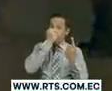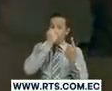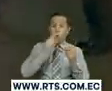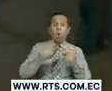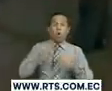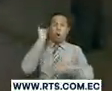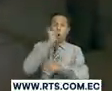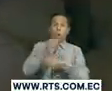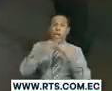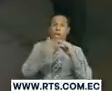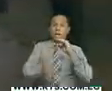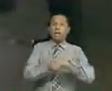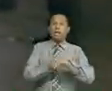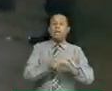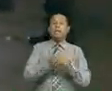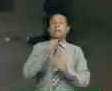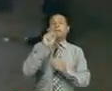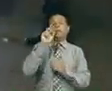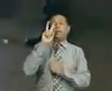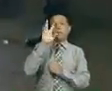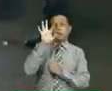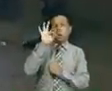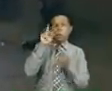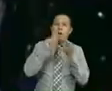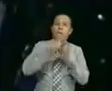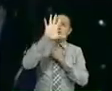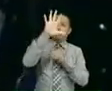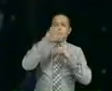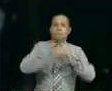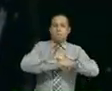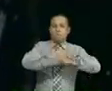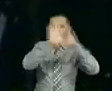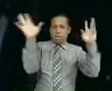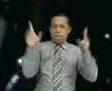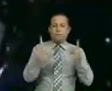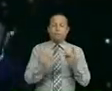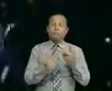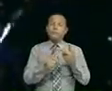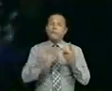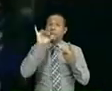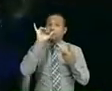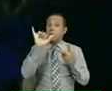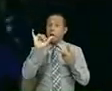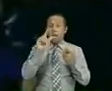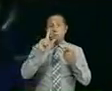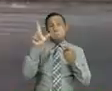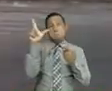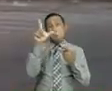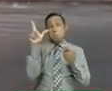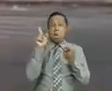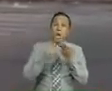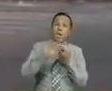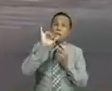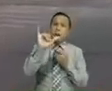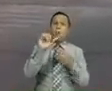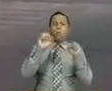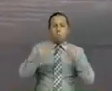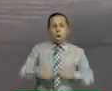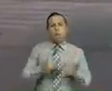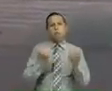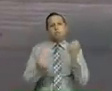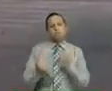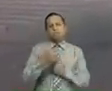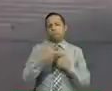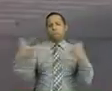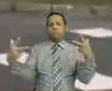vehículos particulares circulan de lunes a sábado conforme al último dígito de la placa, sea par o impar. Los taxis, transporte de